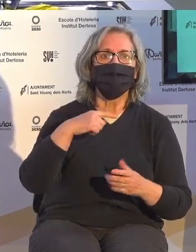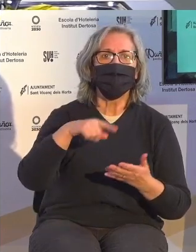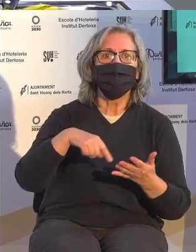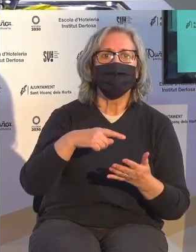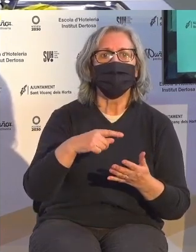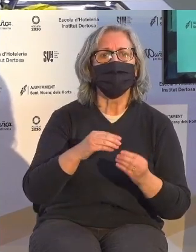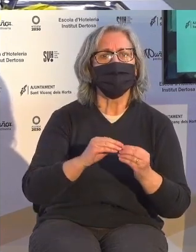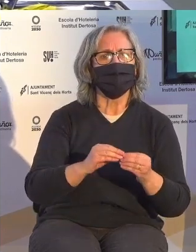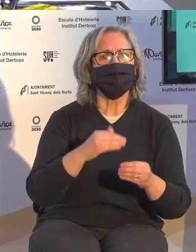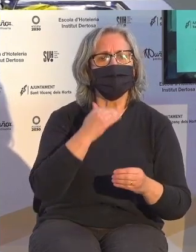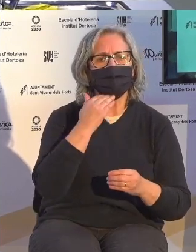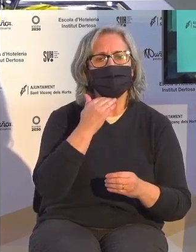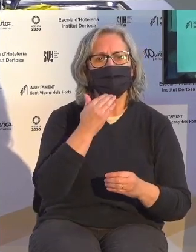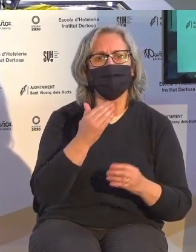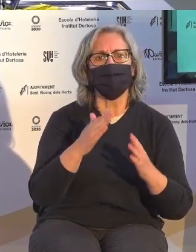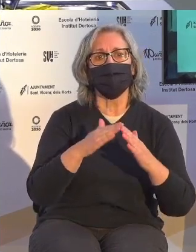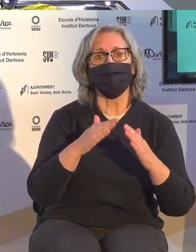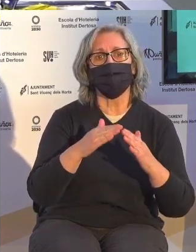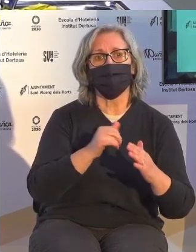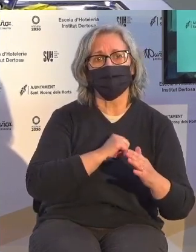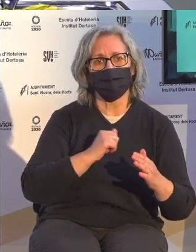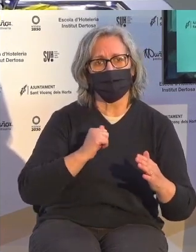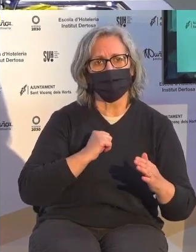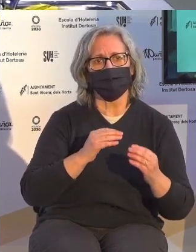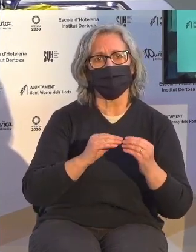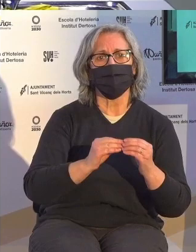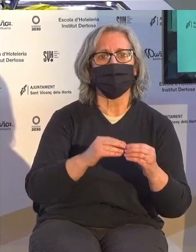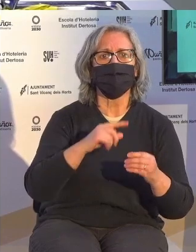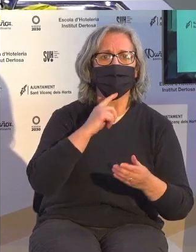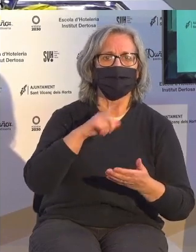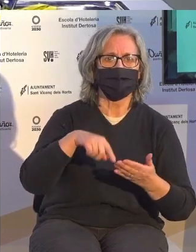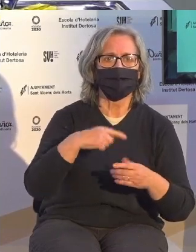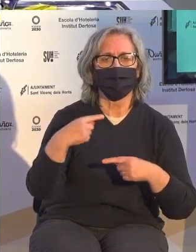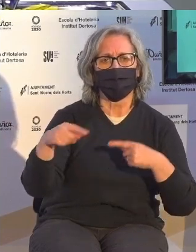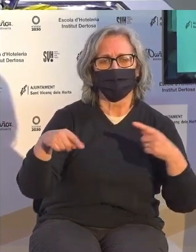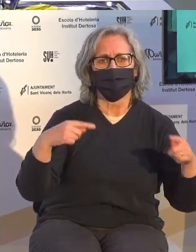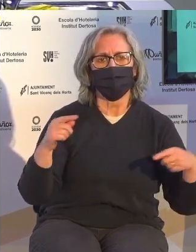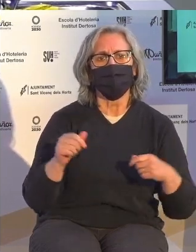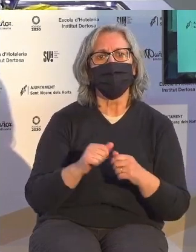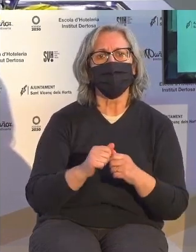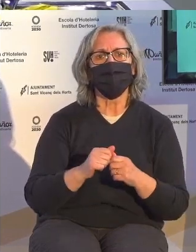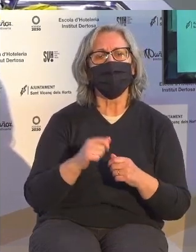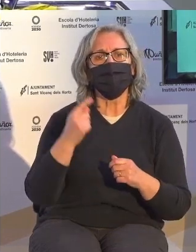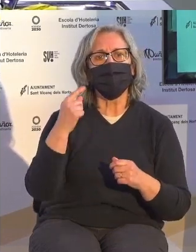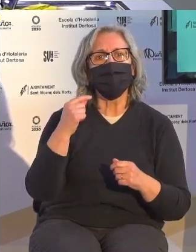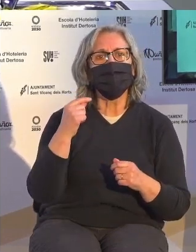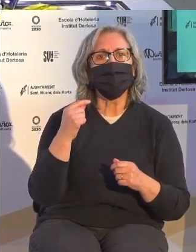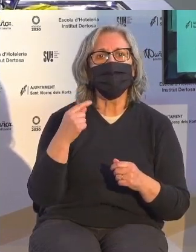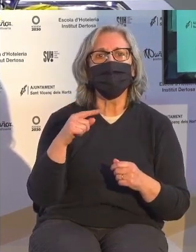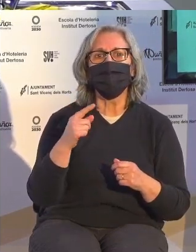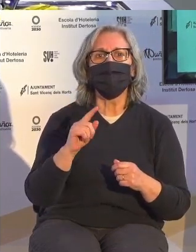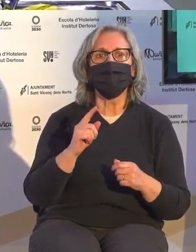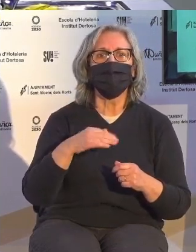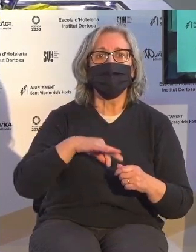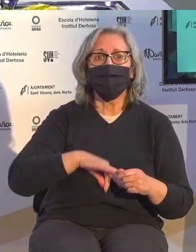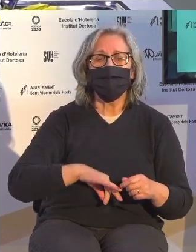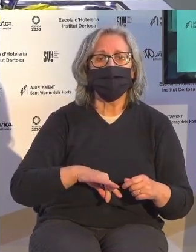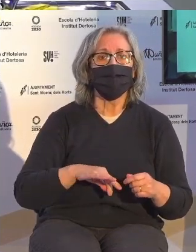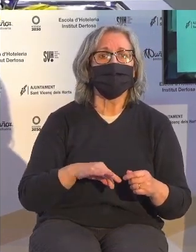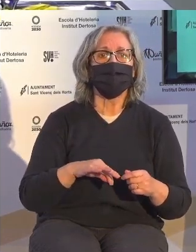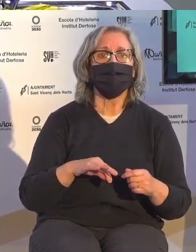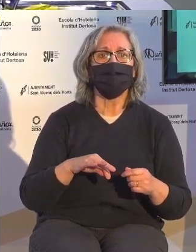casa y una de las cosas que siempre así las personas que no son profesionales es lo merengue la